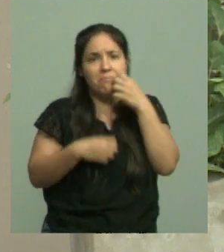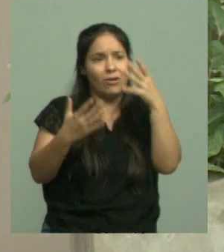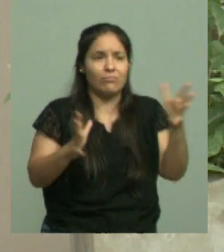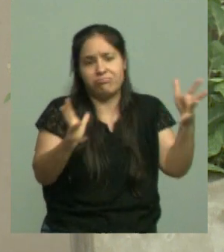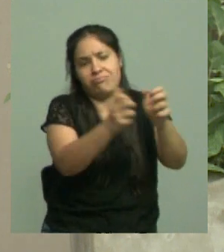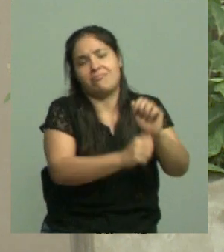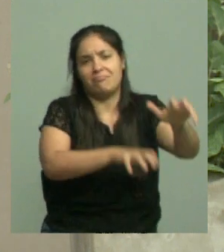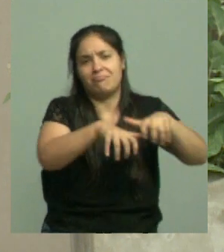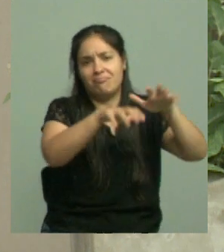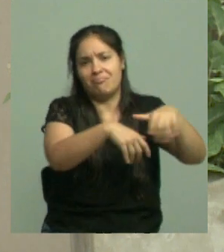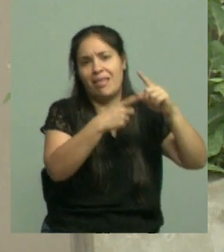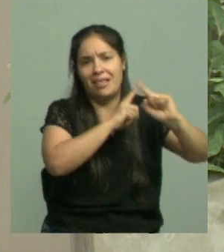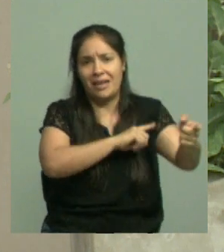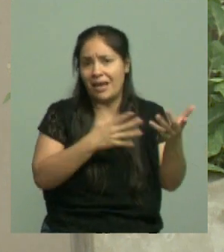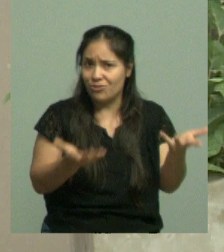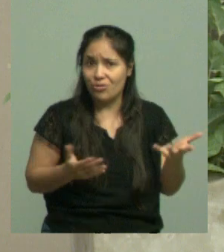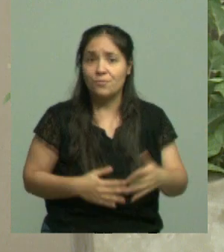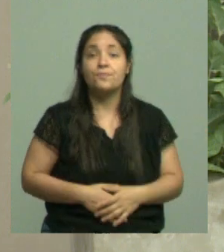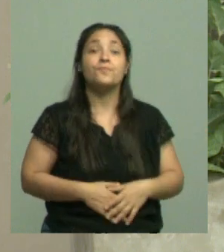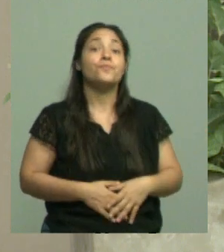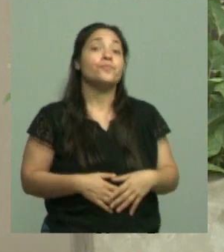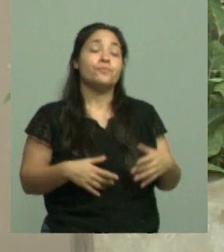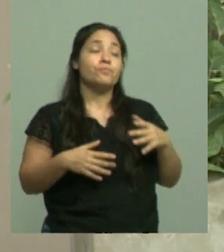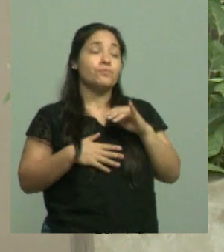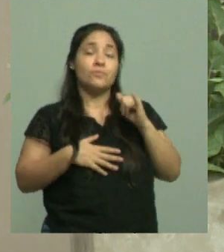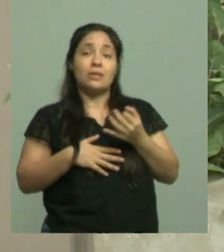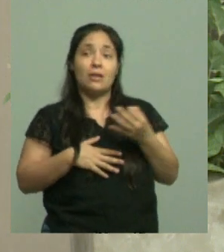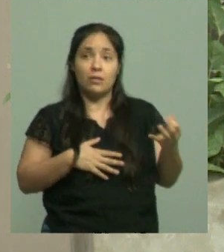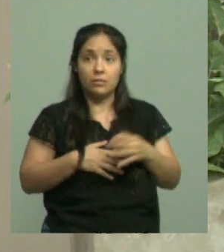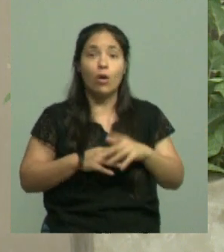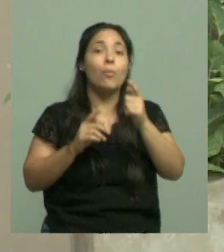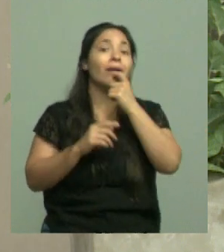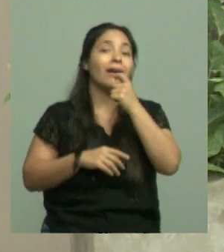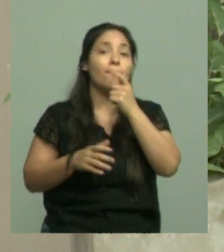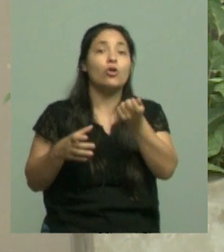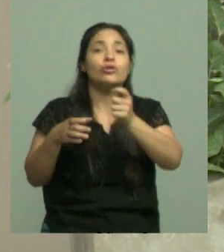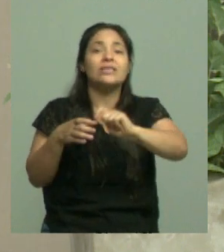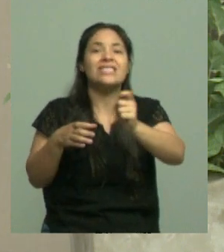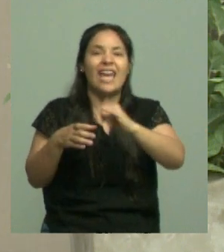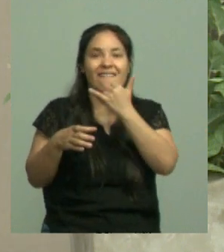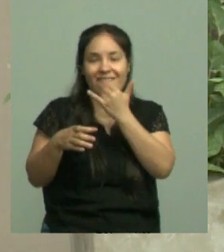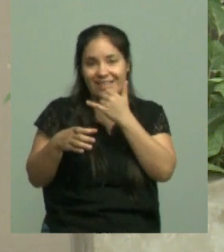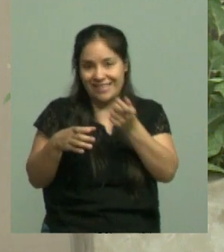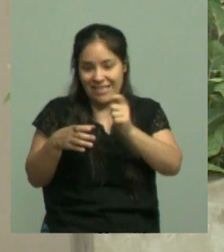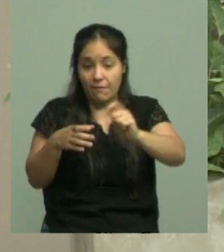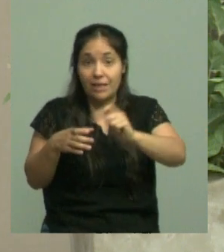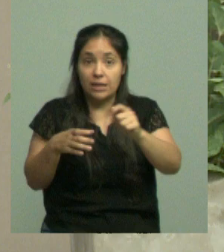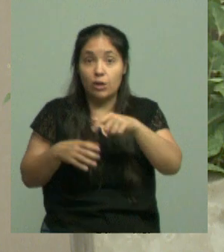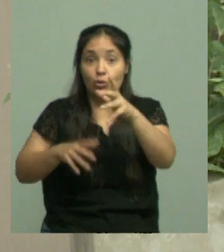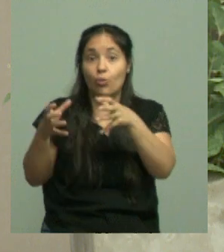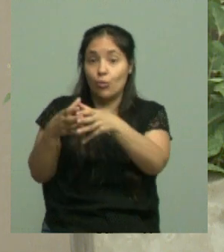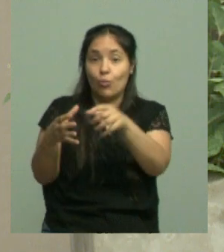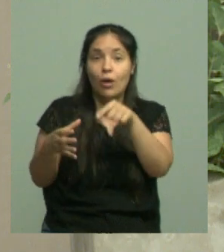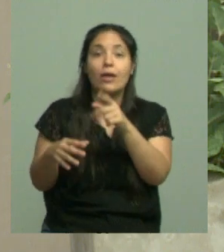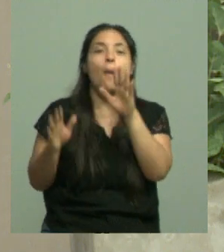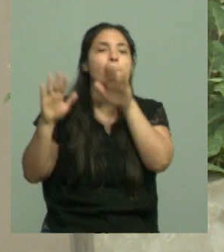le terminan pagando el producto. Y hablábamos de eso, también pasa con, por ejemplo, los yerbateros, que te dicen, están haciendo un paro porque dicen,